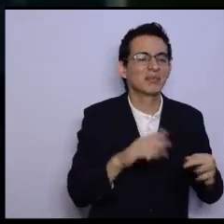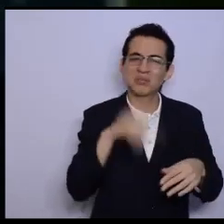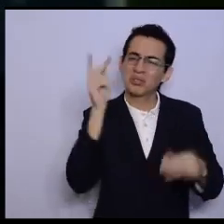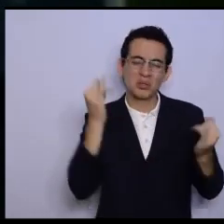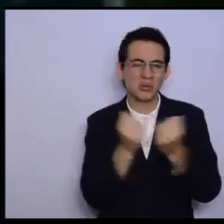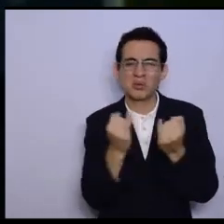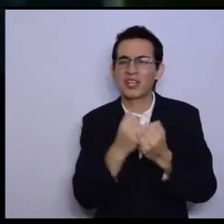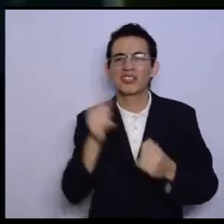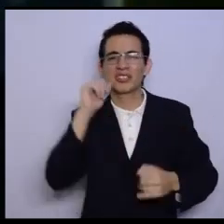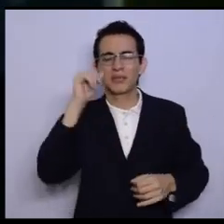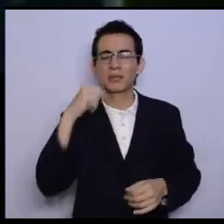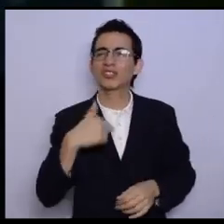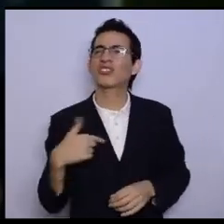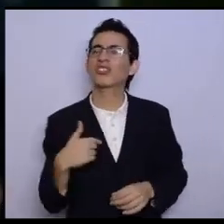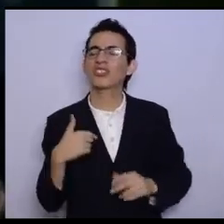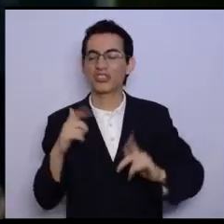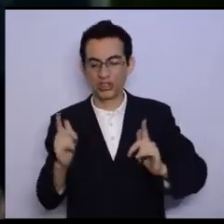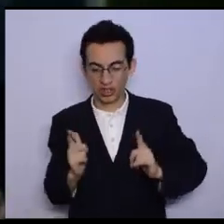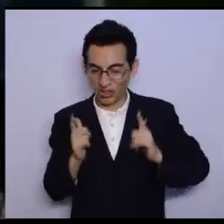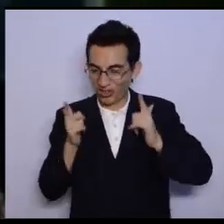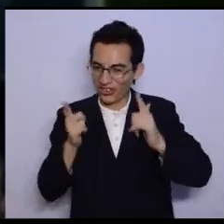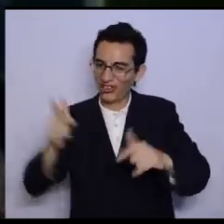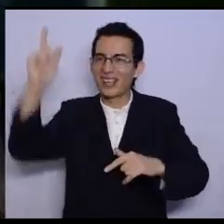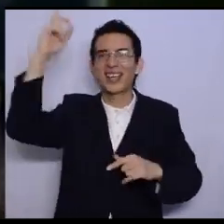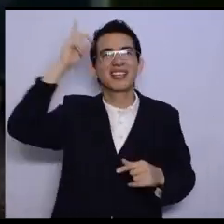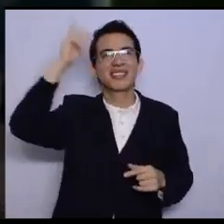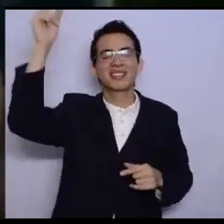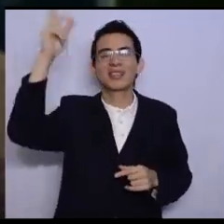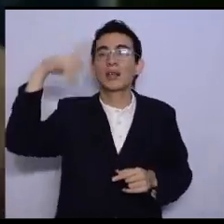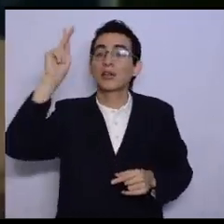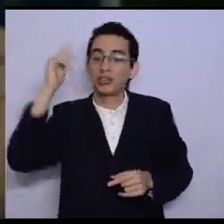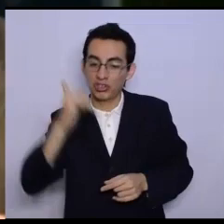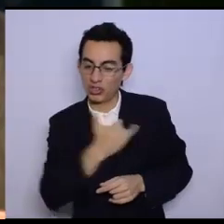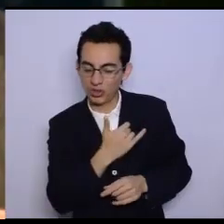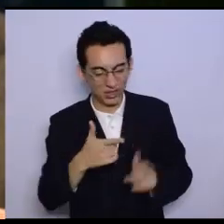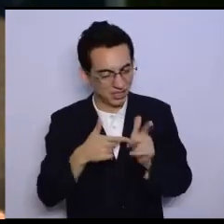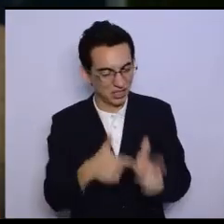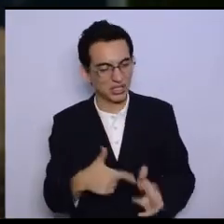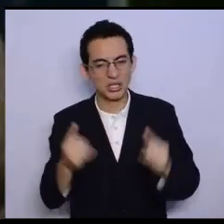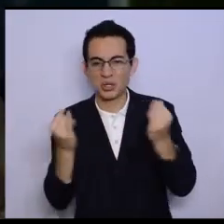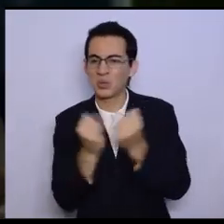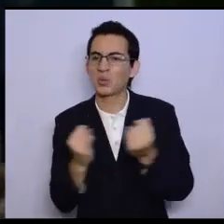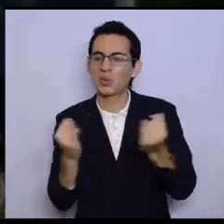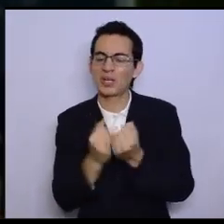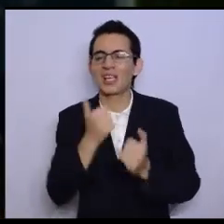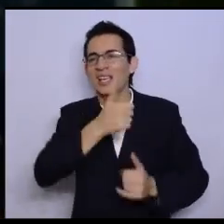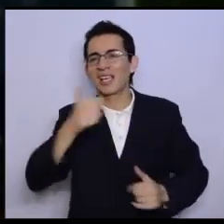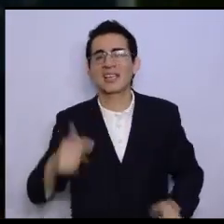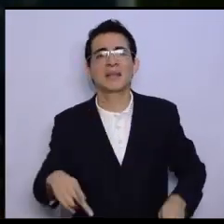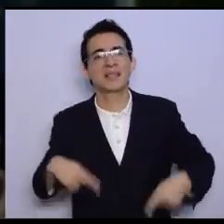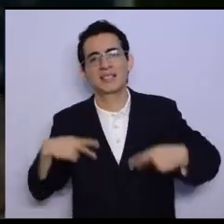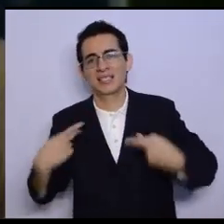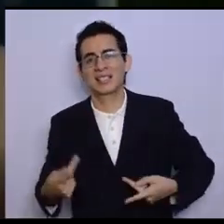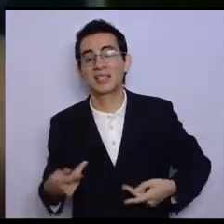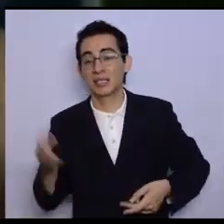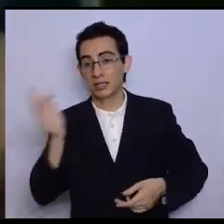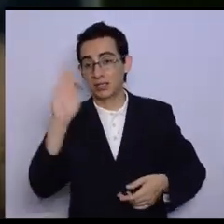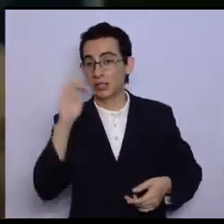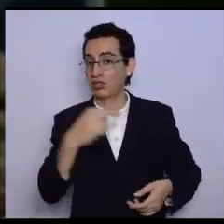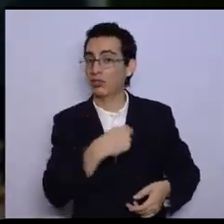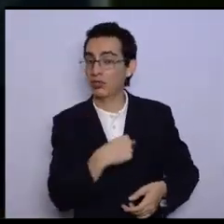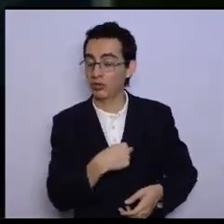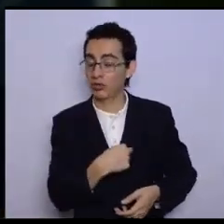pero de mí mismo en nada me gloriaré, sino en mis debilidades. Sin embargo, si quisiera gloriarme, no